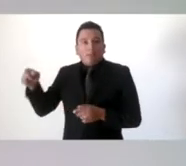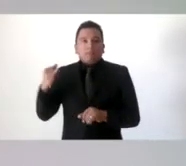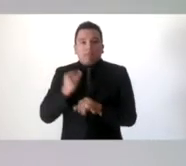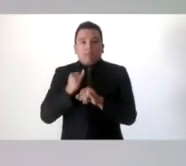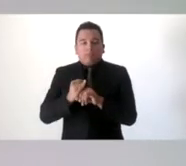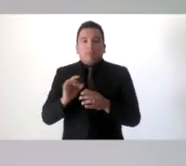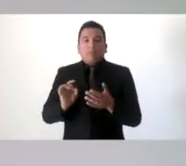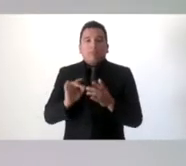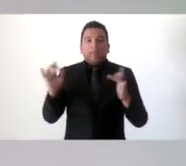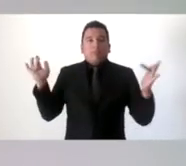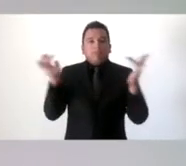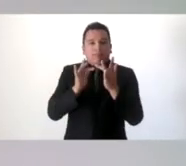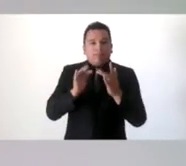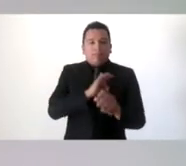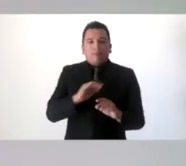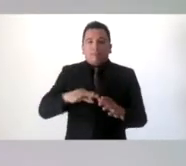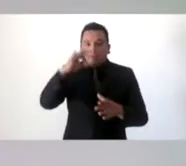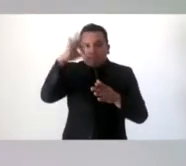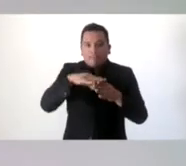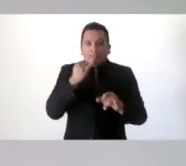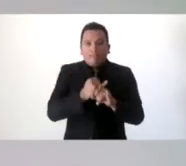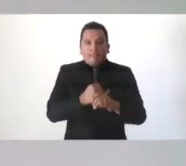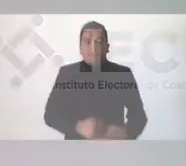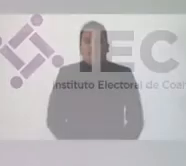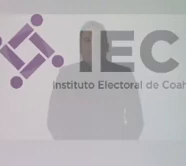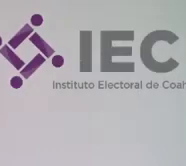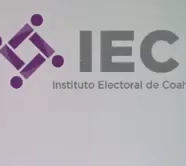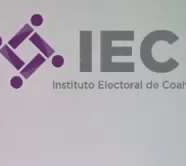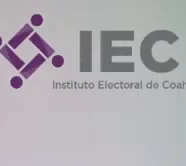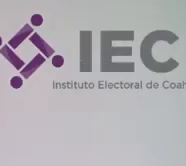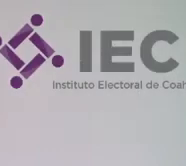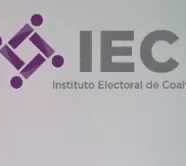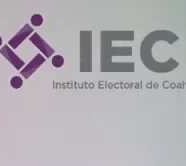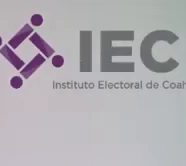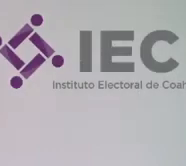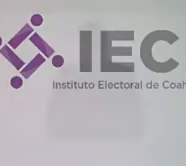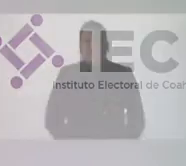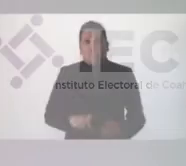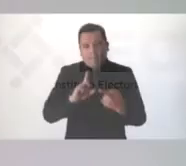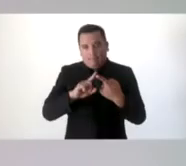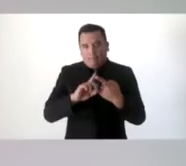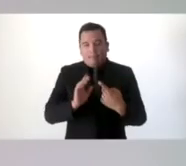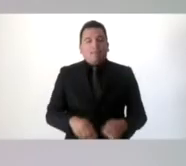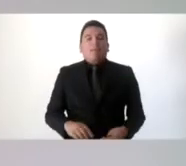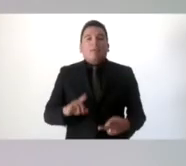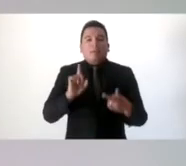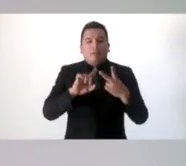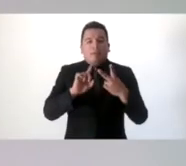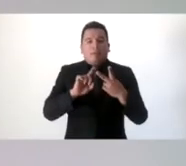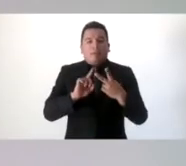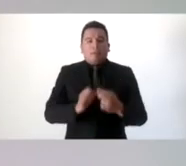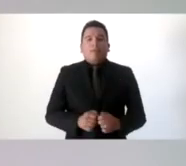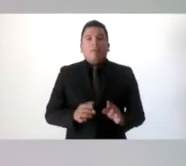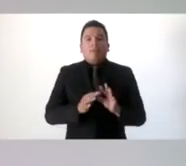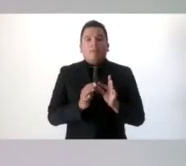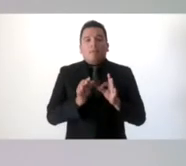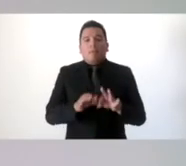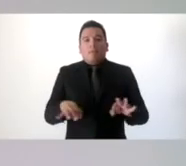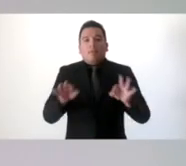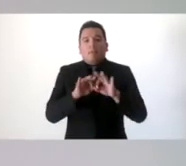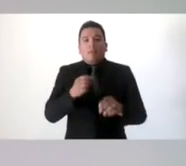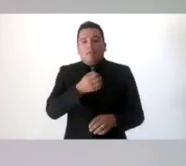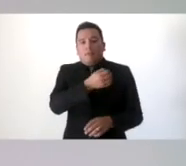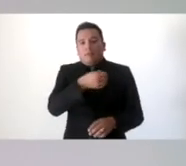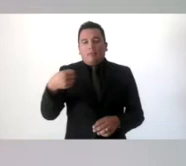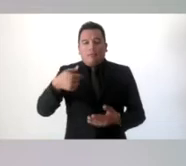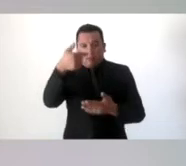su voto por internet. Esta sería una de las cuestiones. La otra de las cuestiones que se dicen los lineamientos y que tenemos que tener en